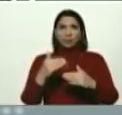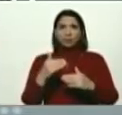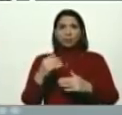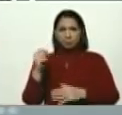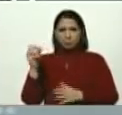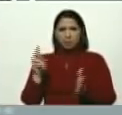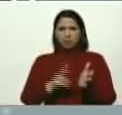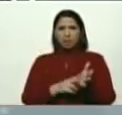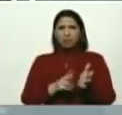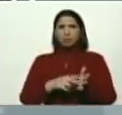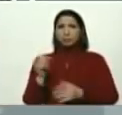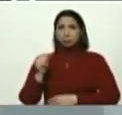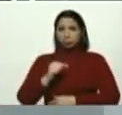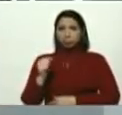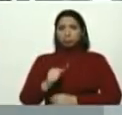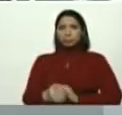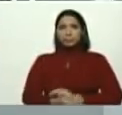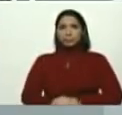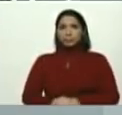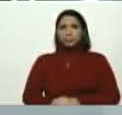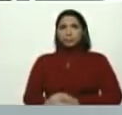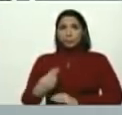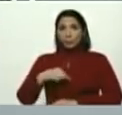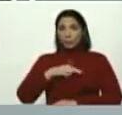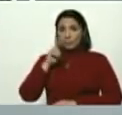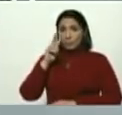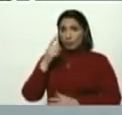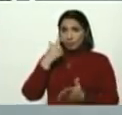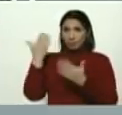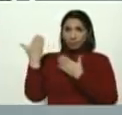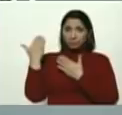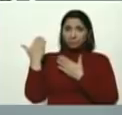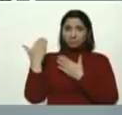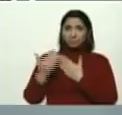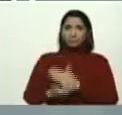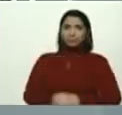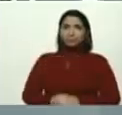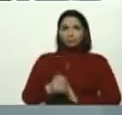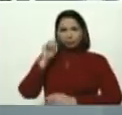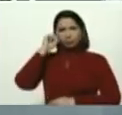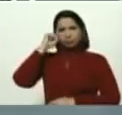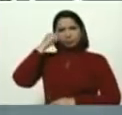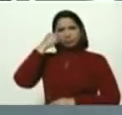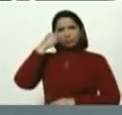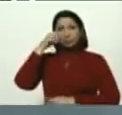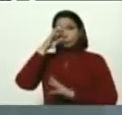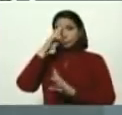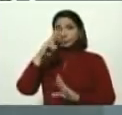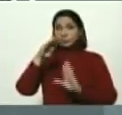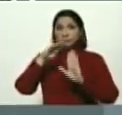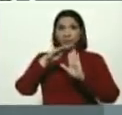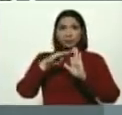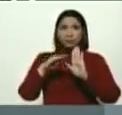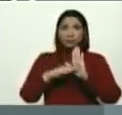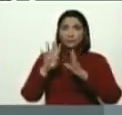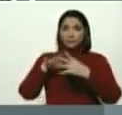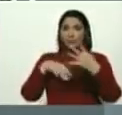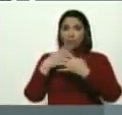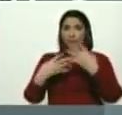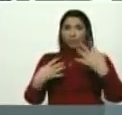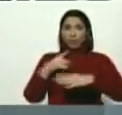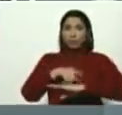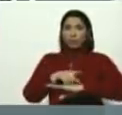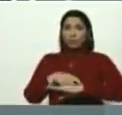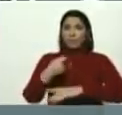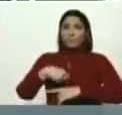vicepresidenta? Así es, presidente. Ahí estamos viendo las imágenes de lo que fue. Recuerda que se respetaron franjas horarias. En esta